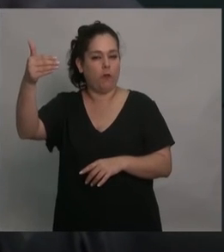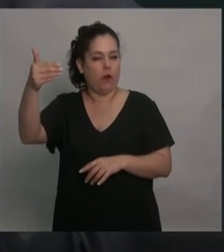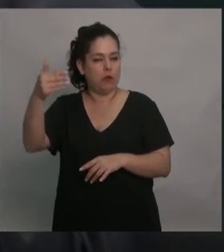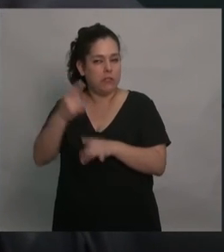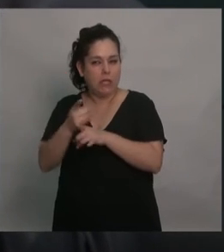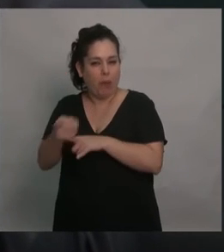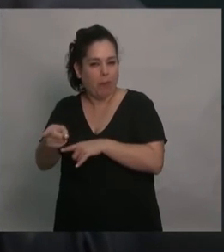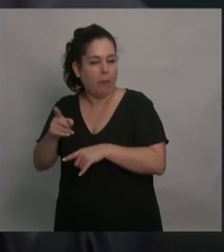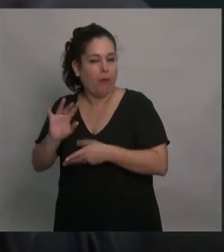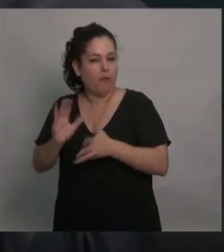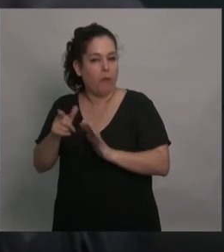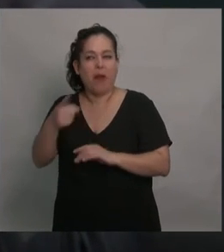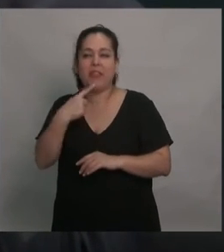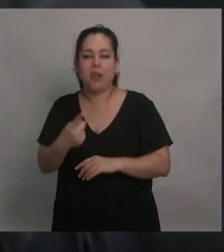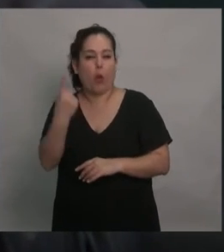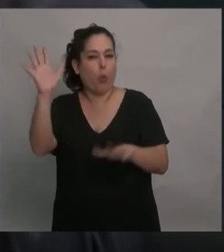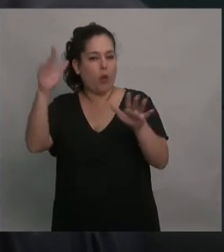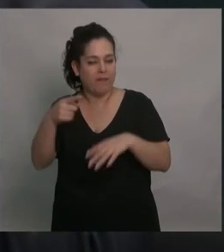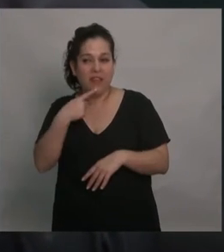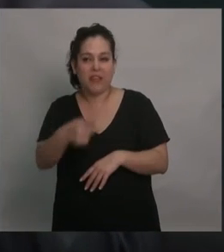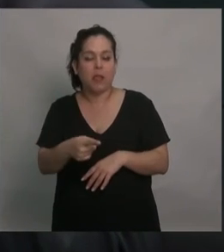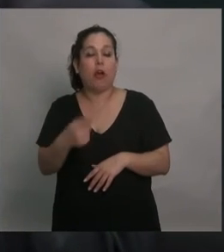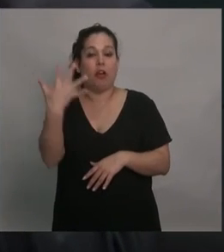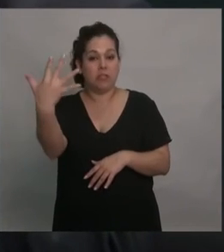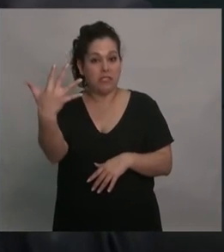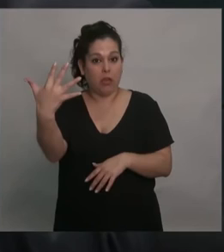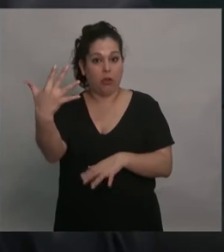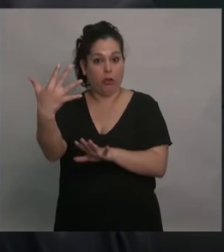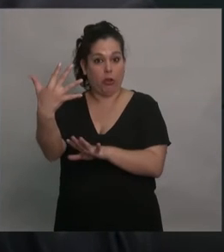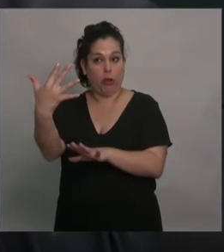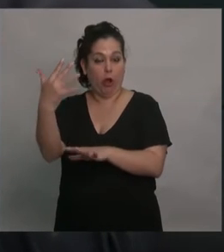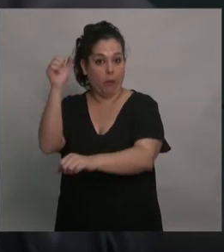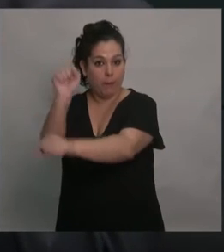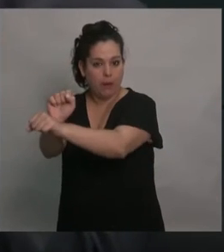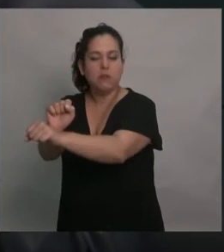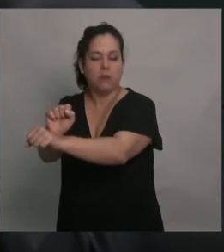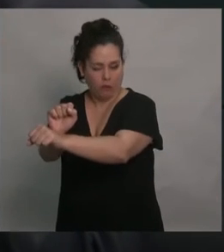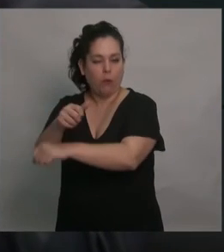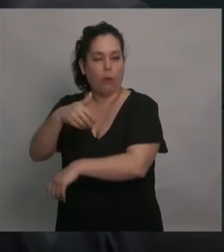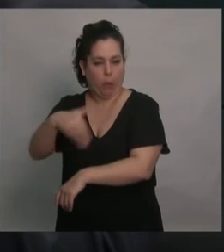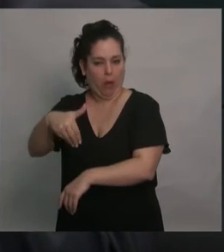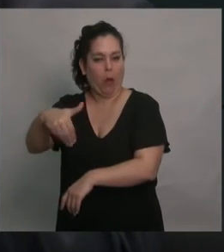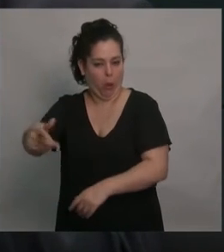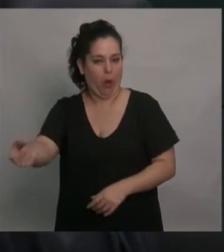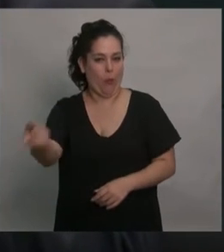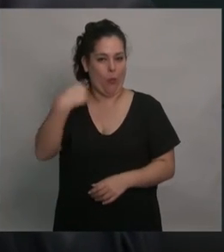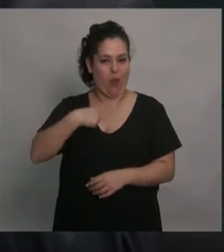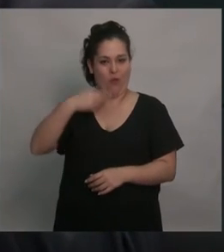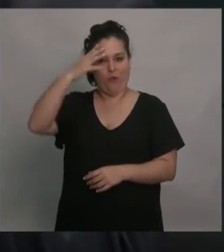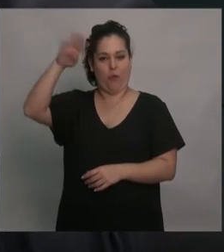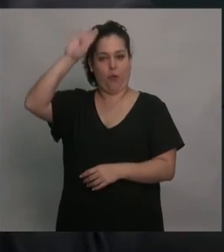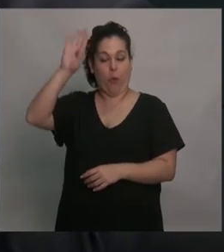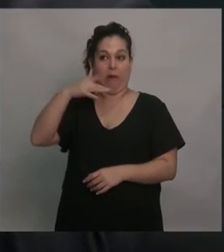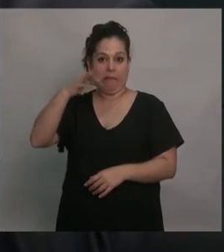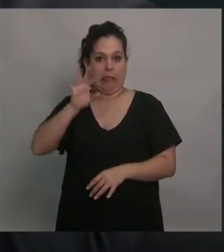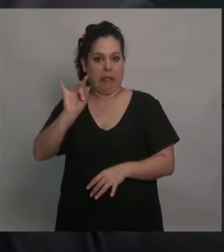mejor, dijo en una ocasión que los cinco volveríamos. Era increíble, un momento muy difícil.